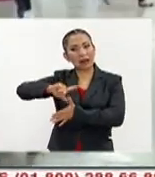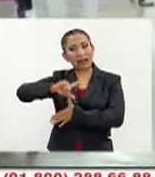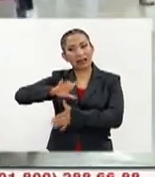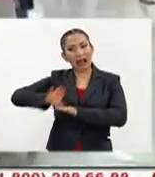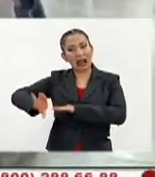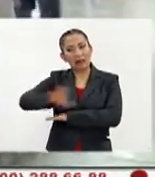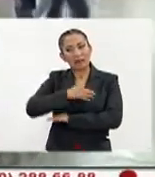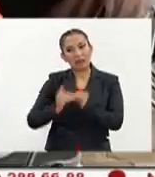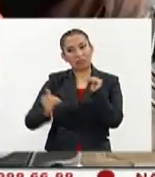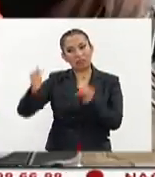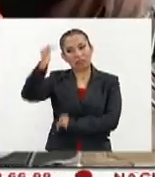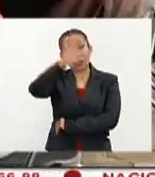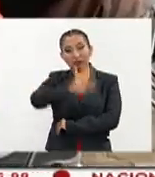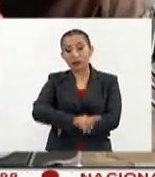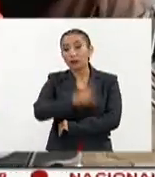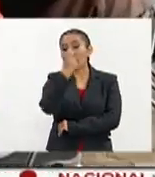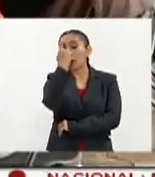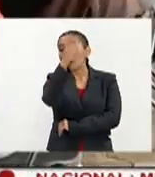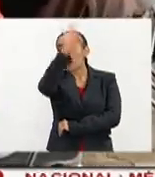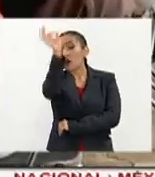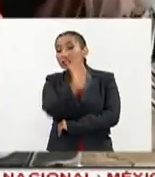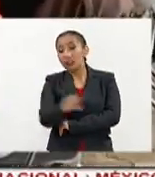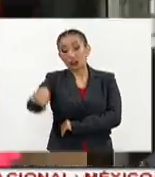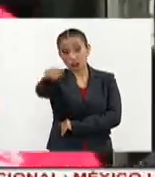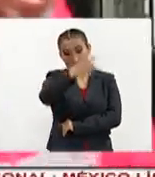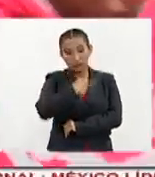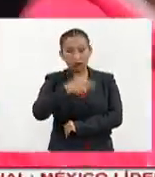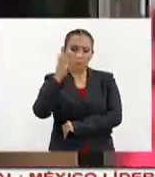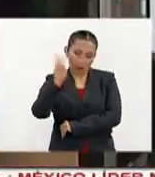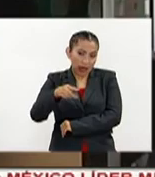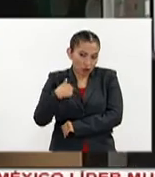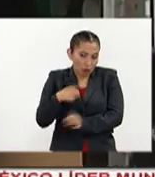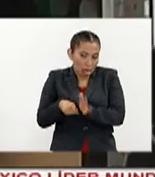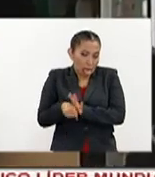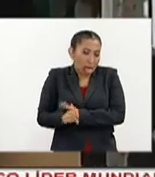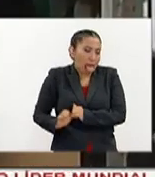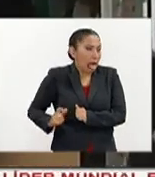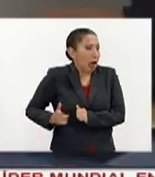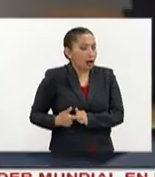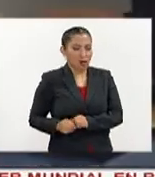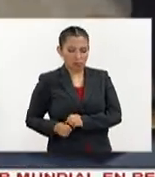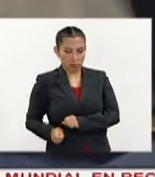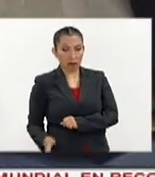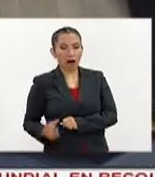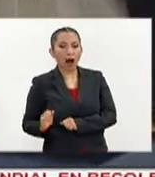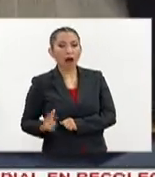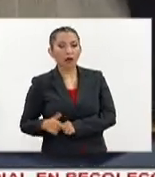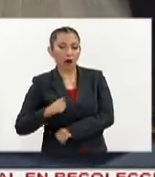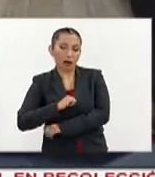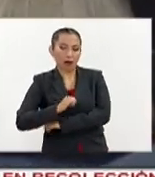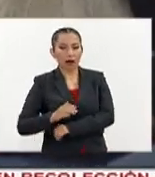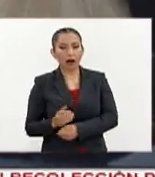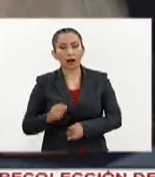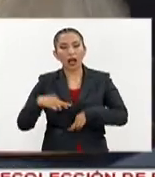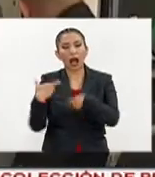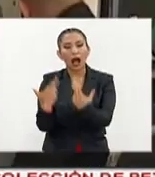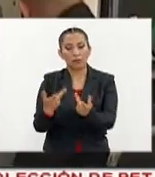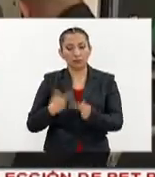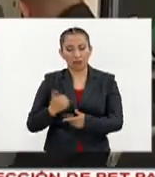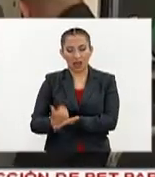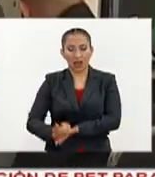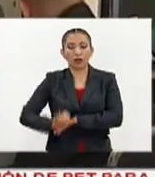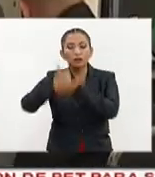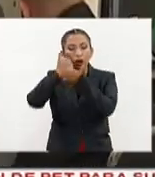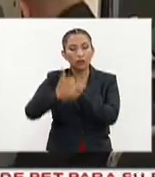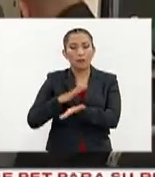y el Caribe, con 51% de mexicanos que reconocen haber pagado sobornos o entregado algún tipo de regalo a funcionarios